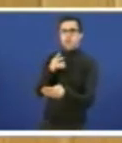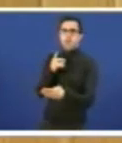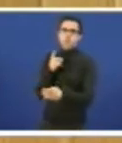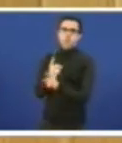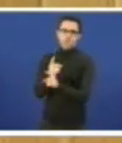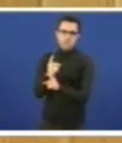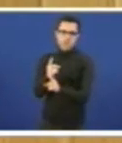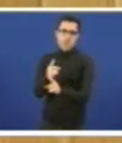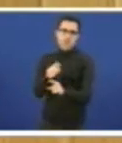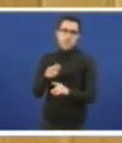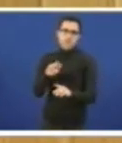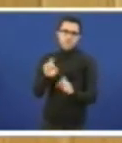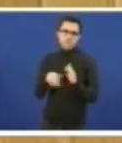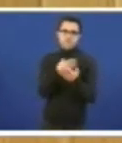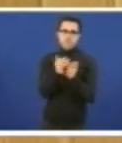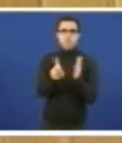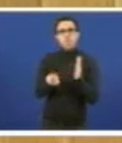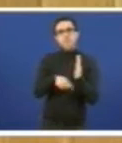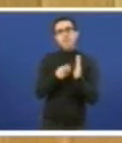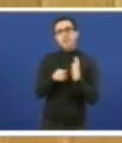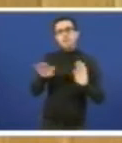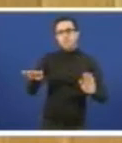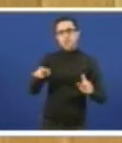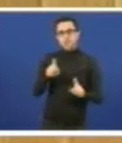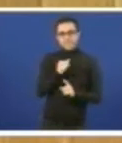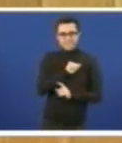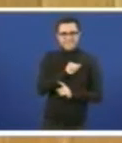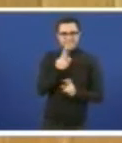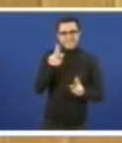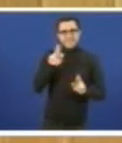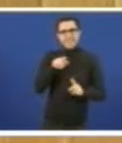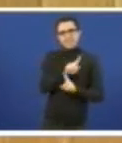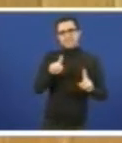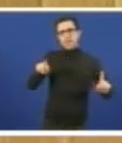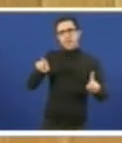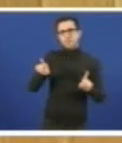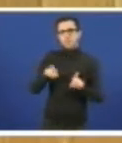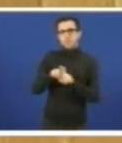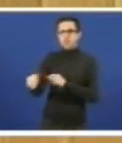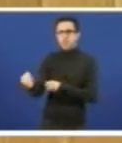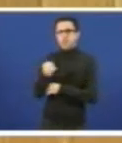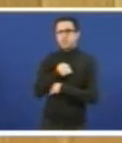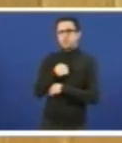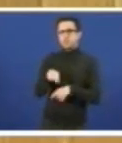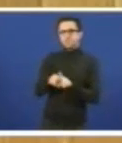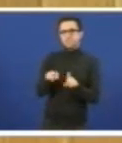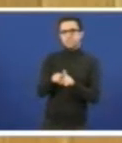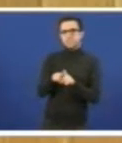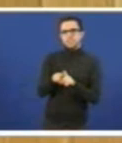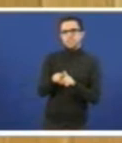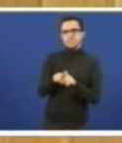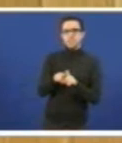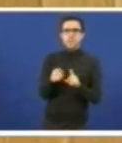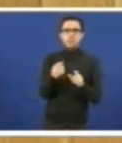este ano que logo de que o Partido Popular mostrara a súa disposición a votar a favor de mocións moi semellantes a que os debatimos